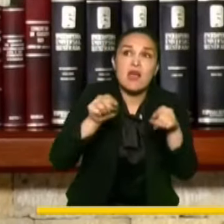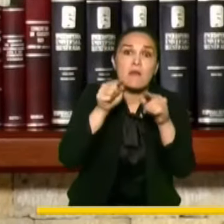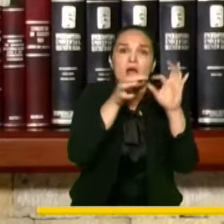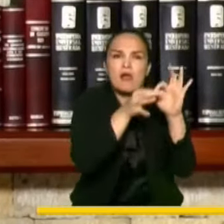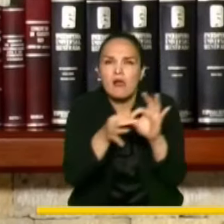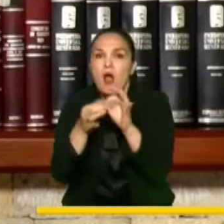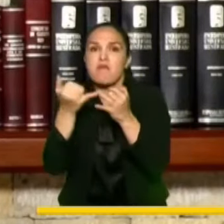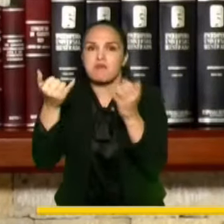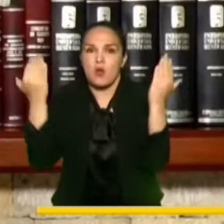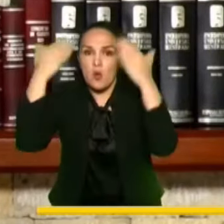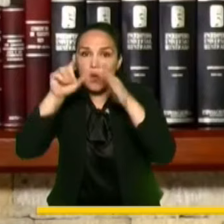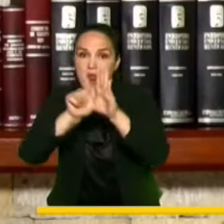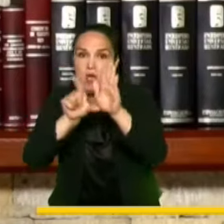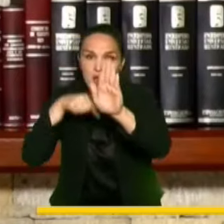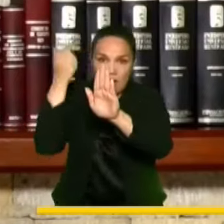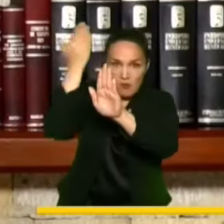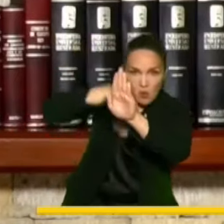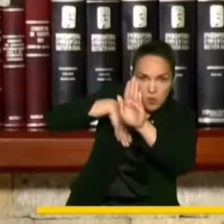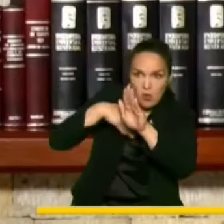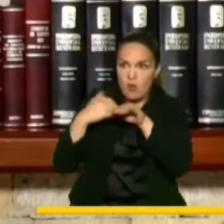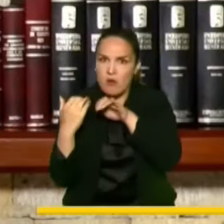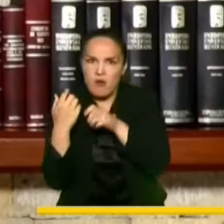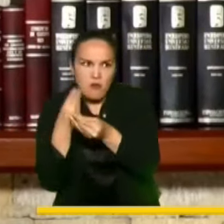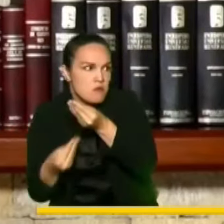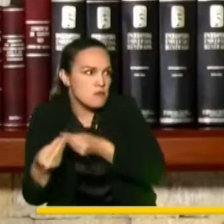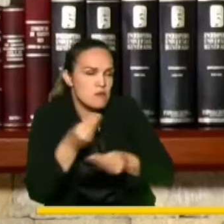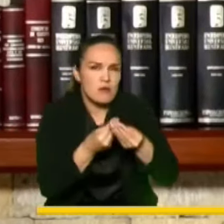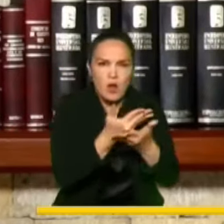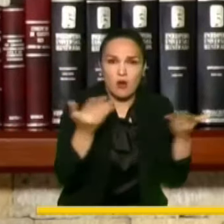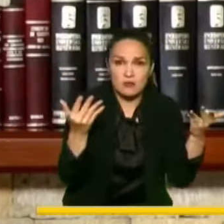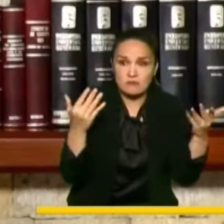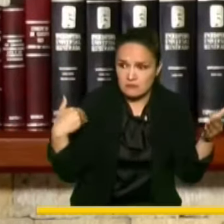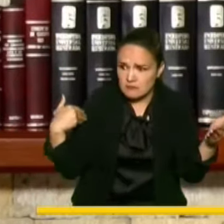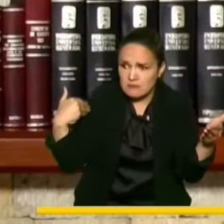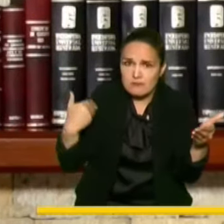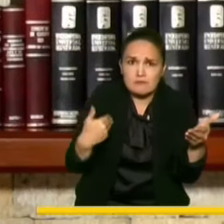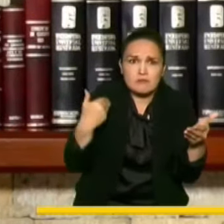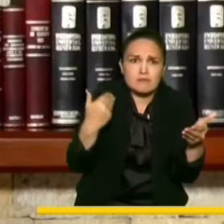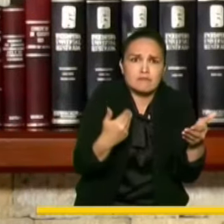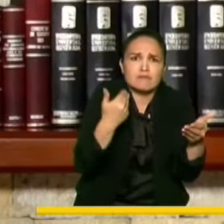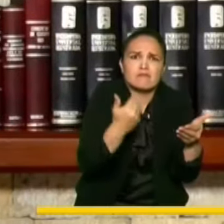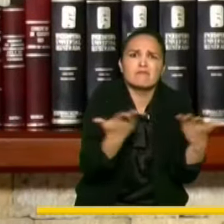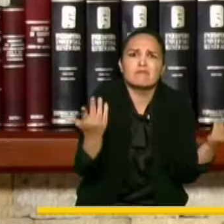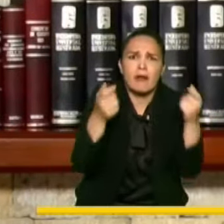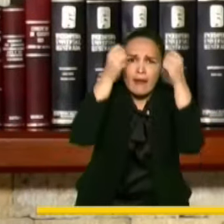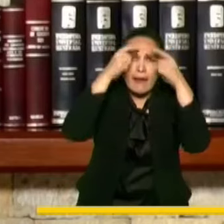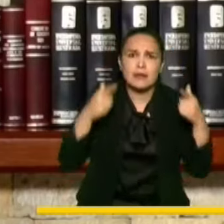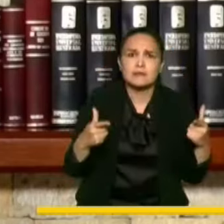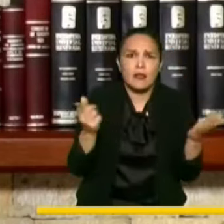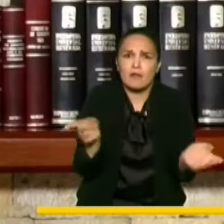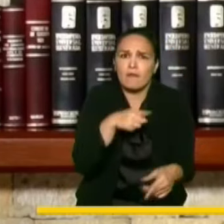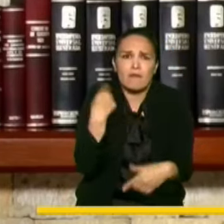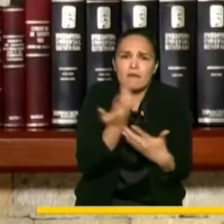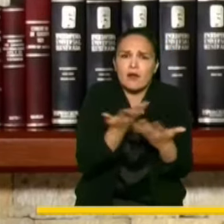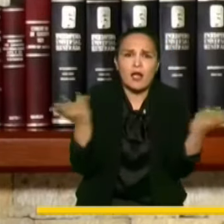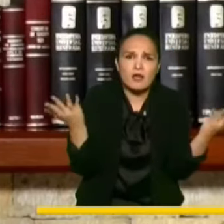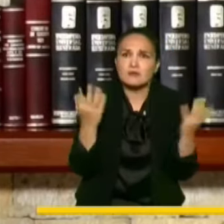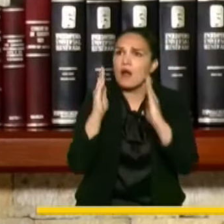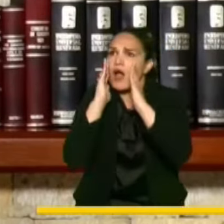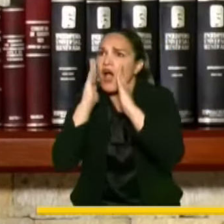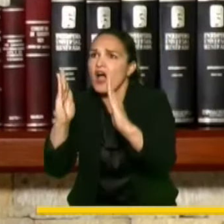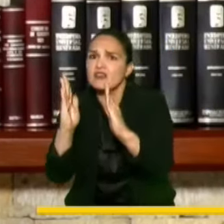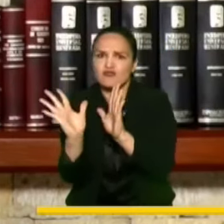ilícitas. El Estado ha fracasado en estos siglos en incluir esos territorios y sus poblaciones dentro de